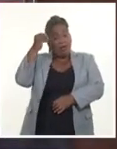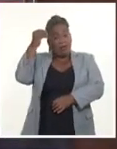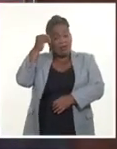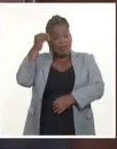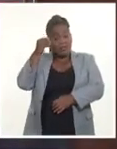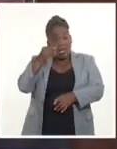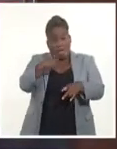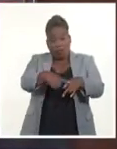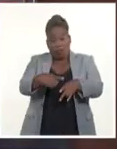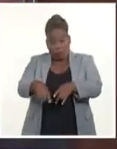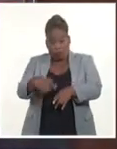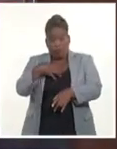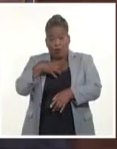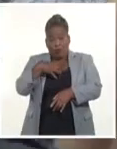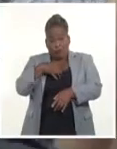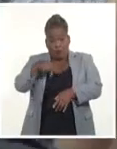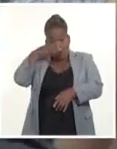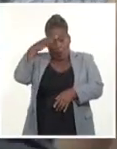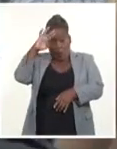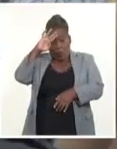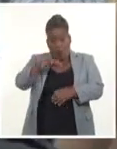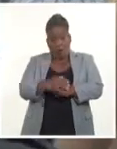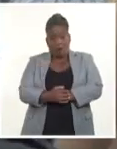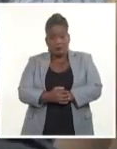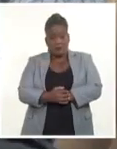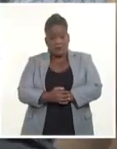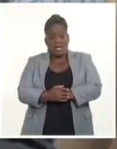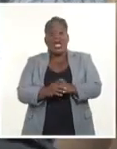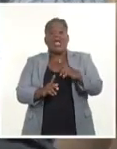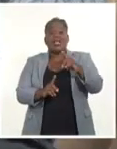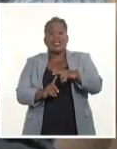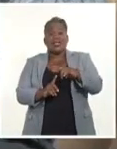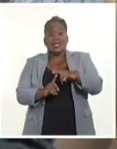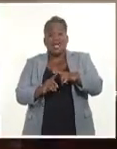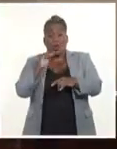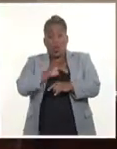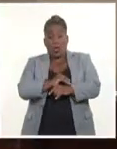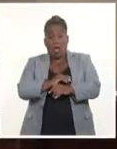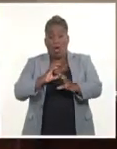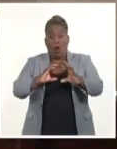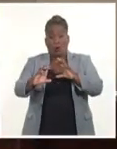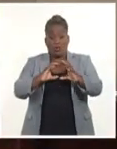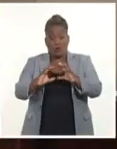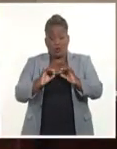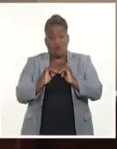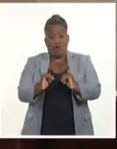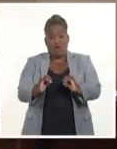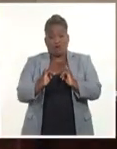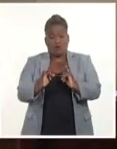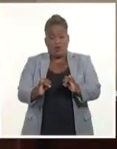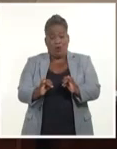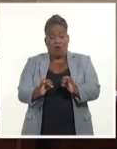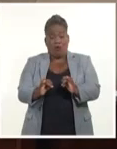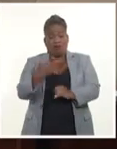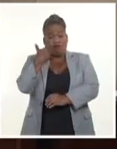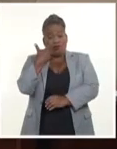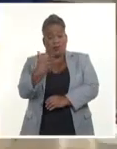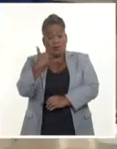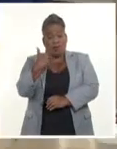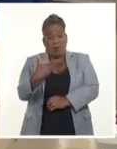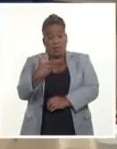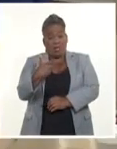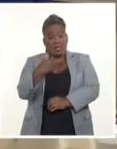capacidades materiales existentes en el país, las tecnologías de la información y las comunicaciones, y sobre todo el conocimiento acumulado